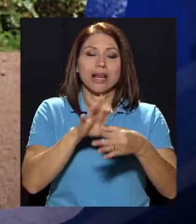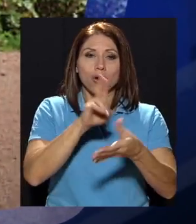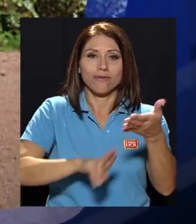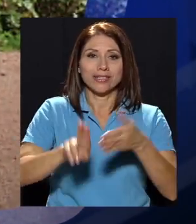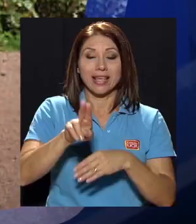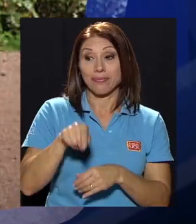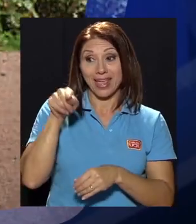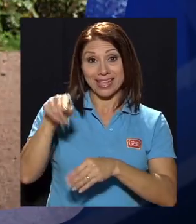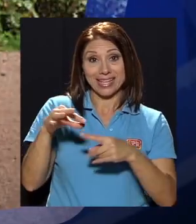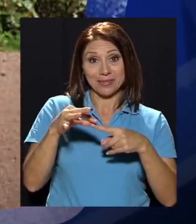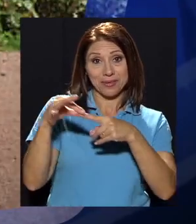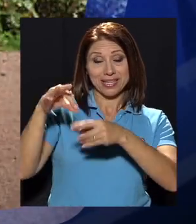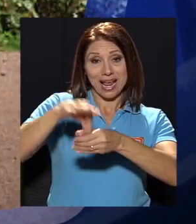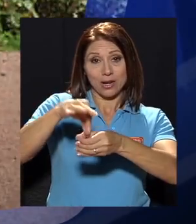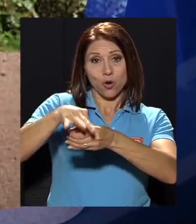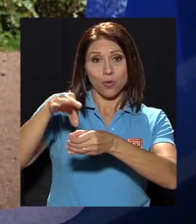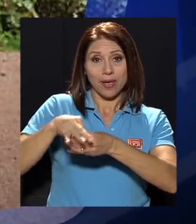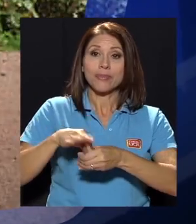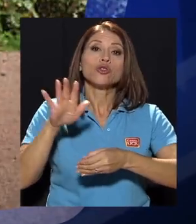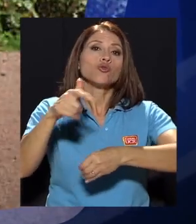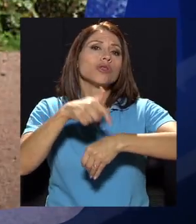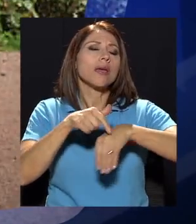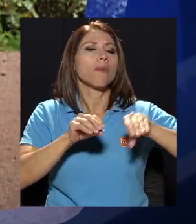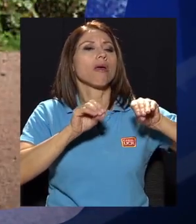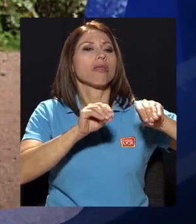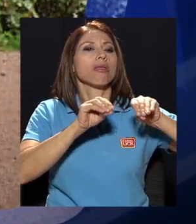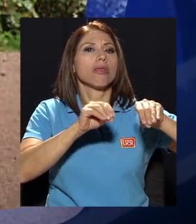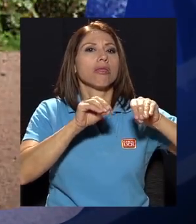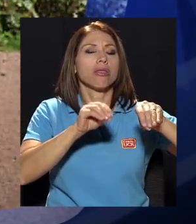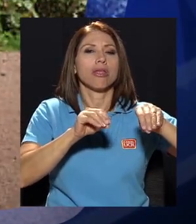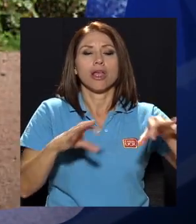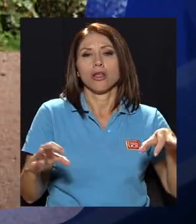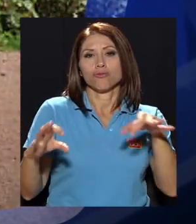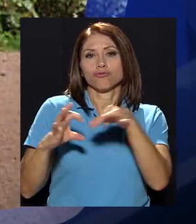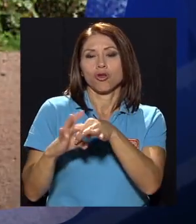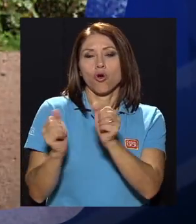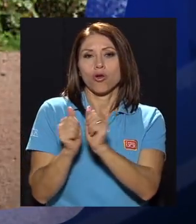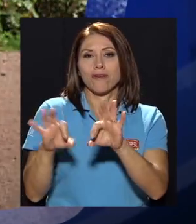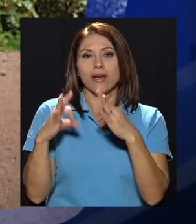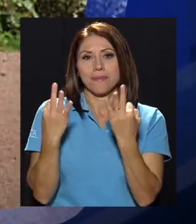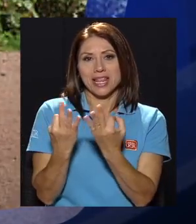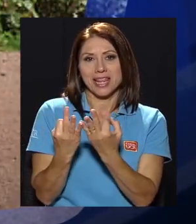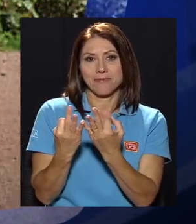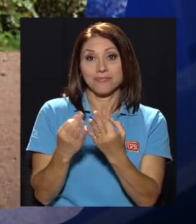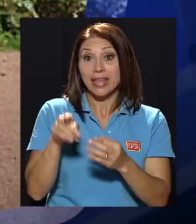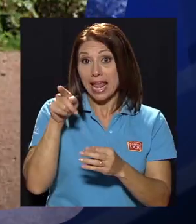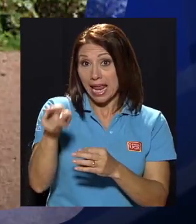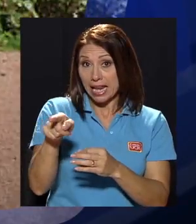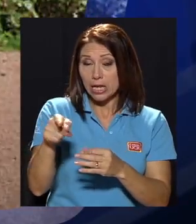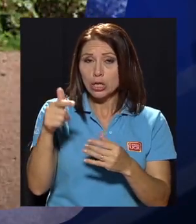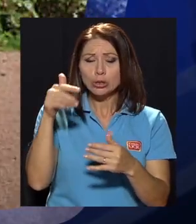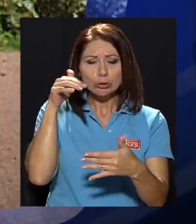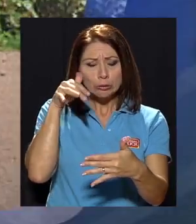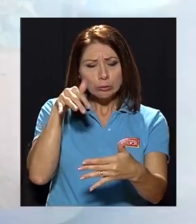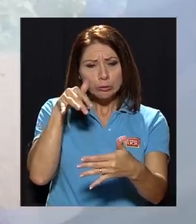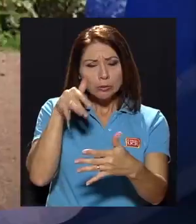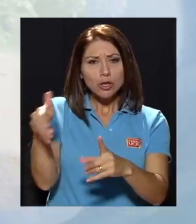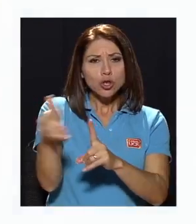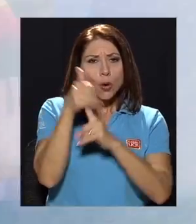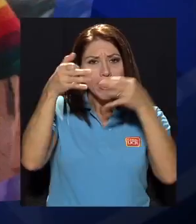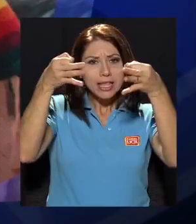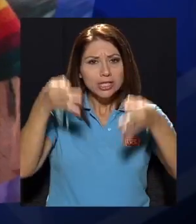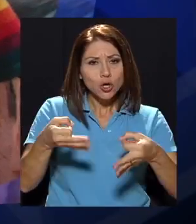Este agrónomo complementa el tiempo de la academia con su familia. Se le considera un tomador de decisiones que aplica